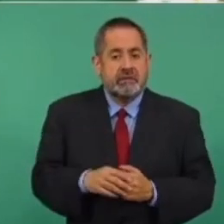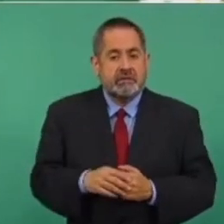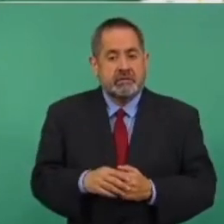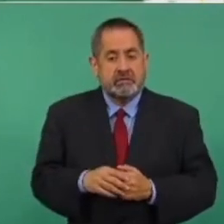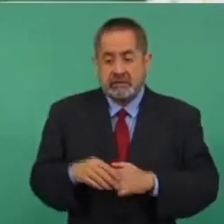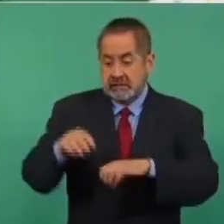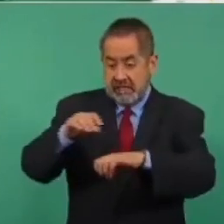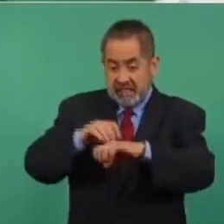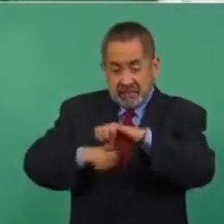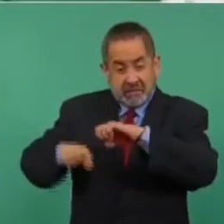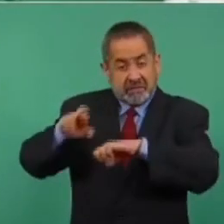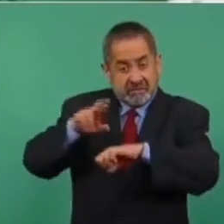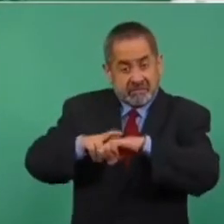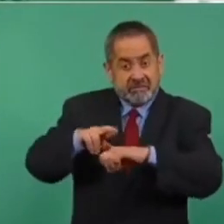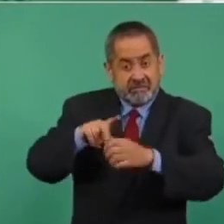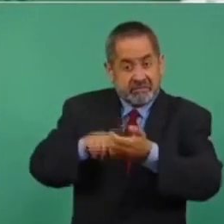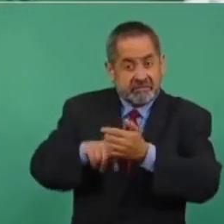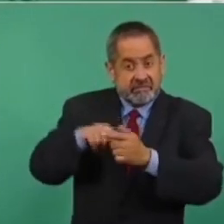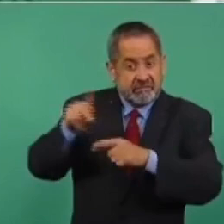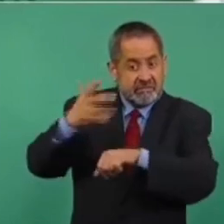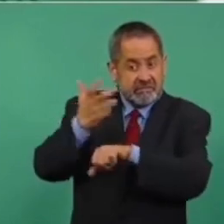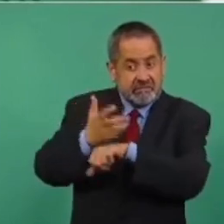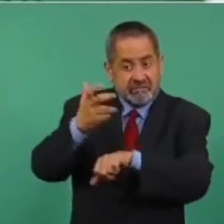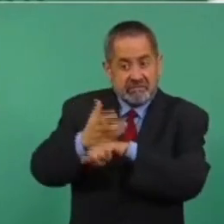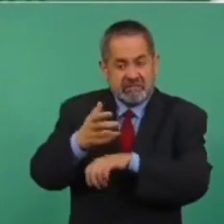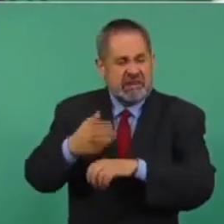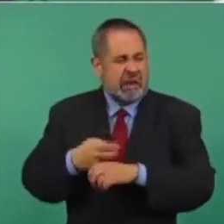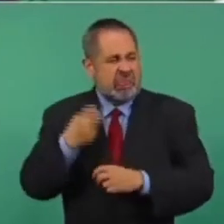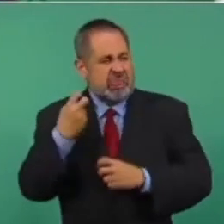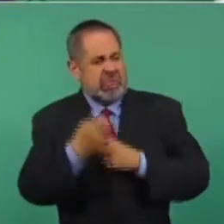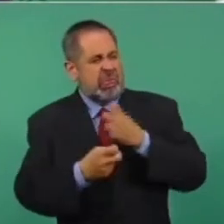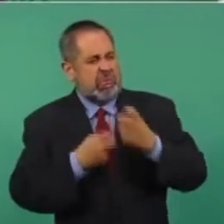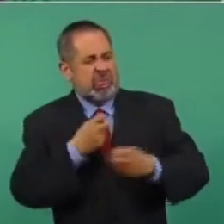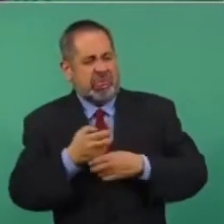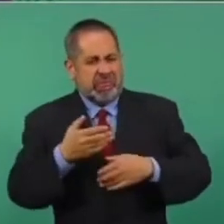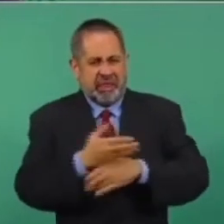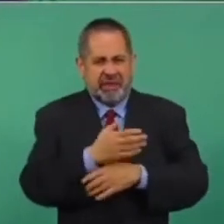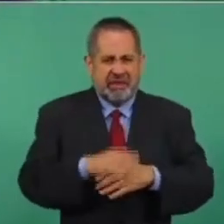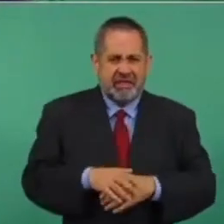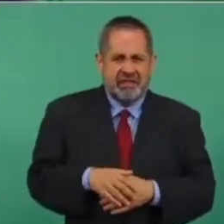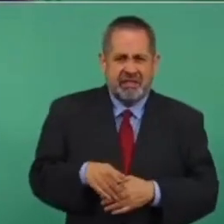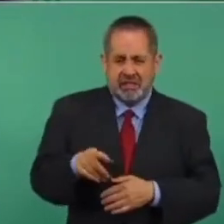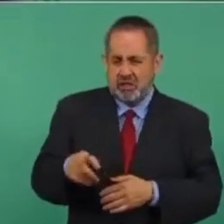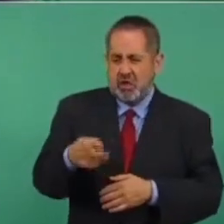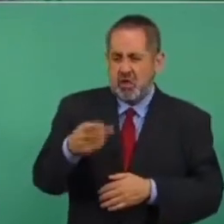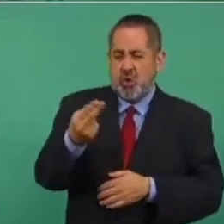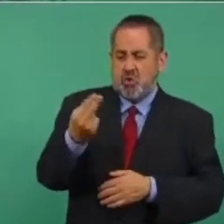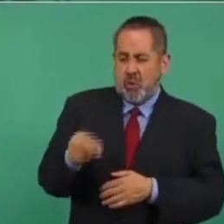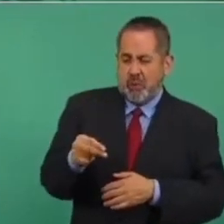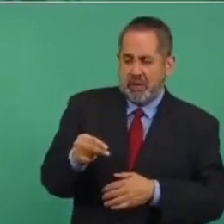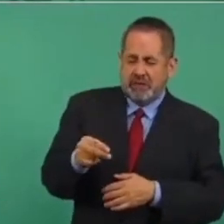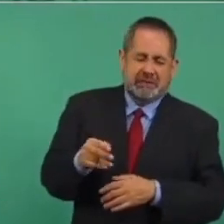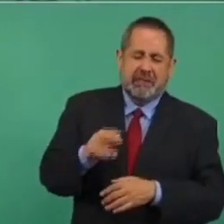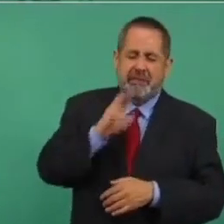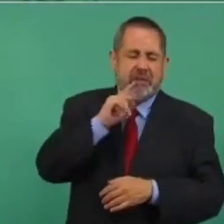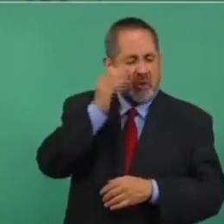el embajador de Estados Unidos, cuyo nombre es preferible